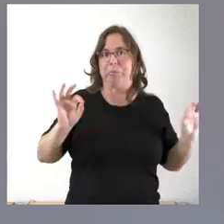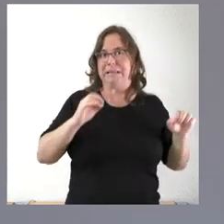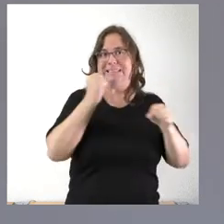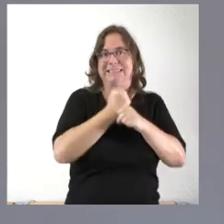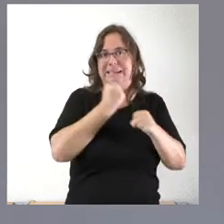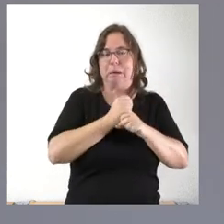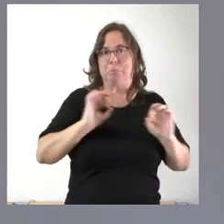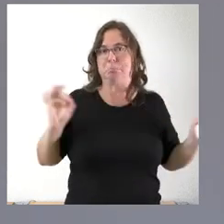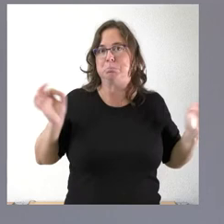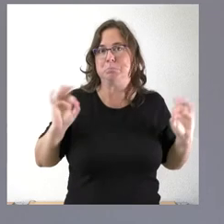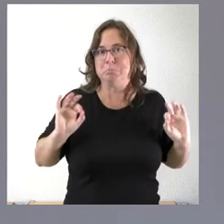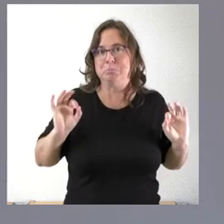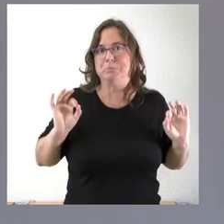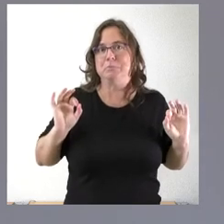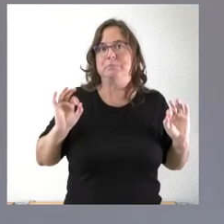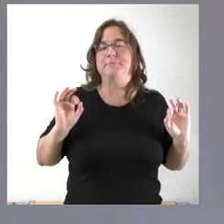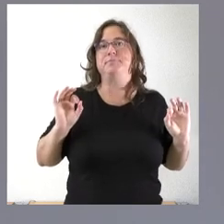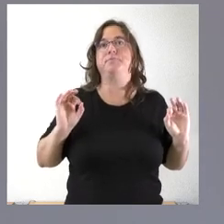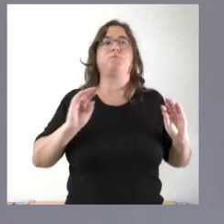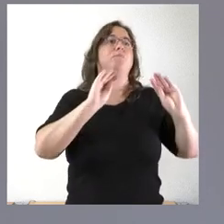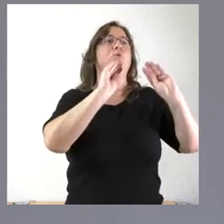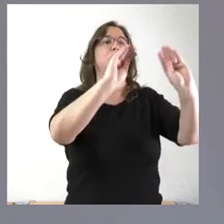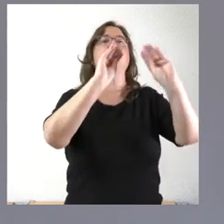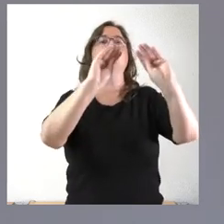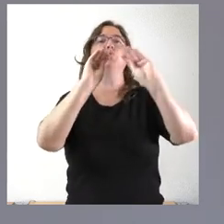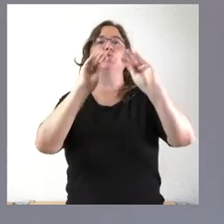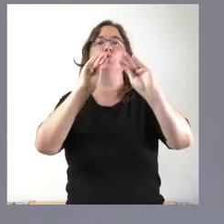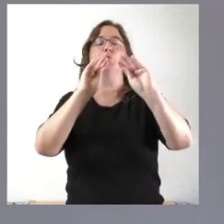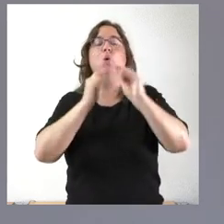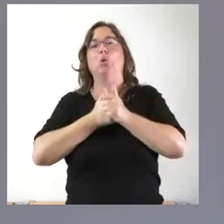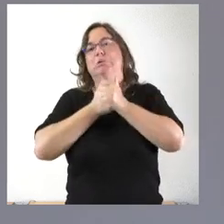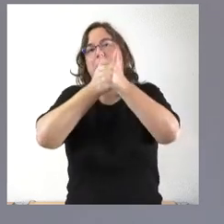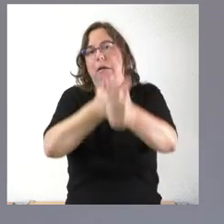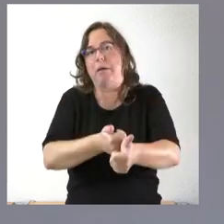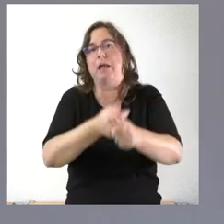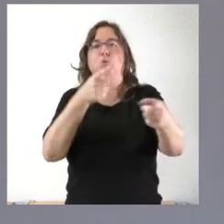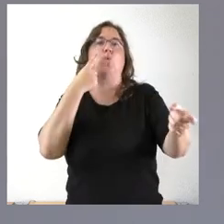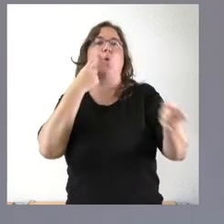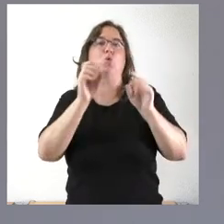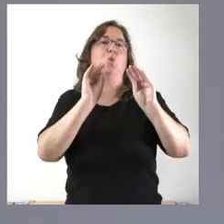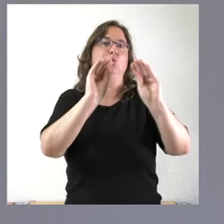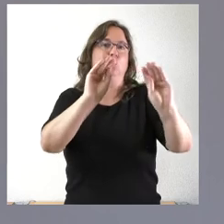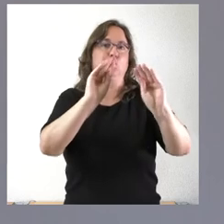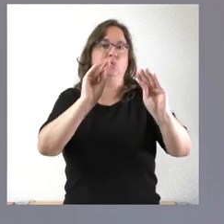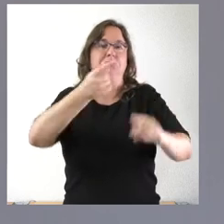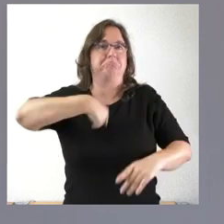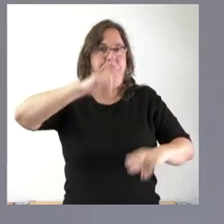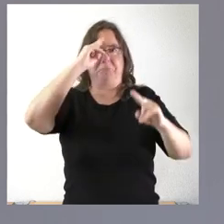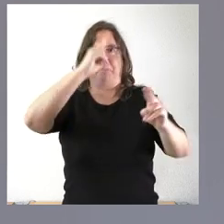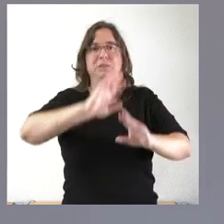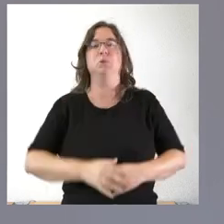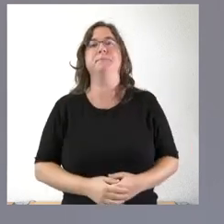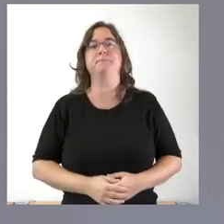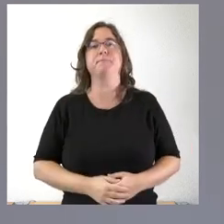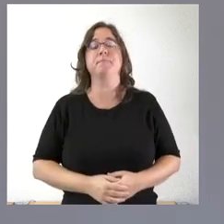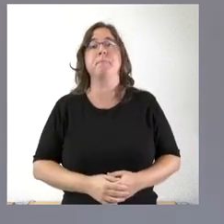que creo que pues tienen sus instrumentos de seguimiento y sus instrumentos de control y que tenemos que respetar. En relación